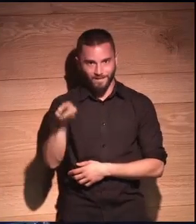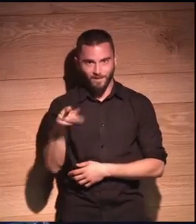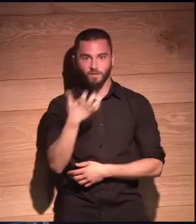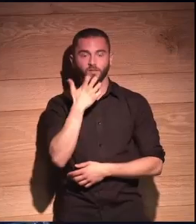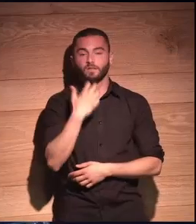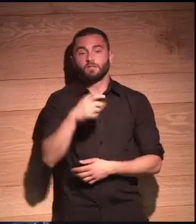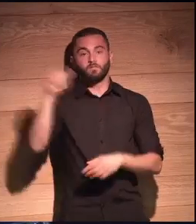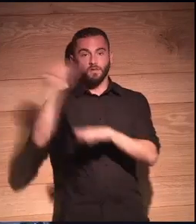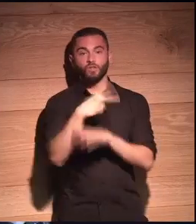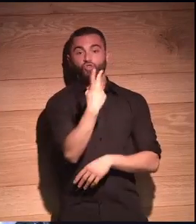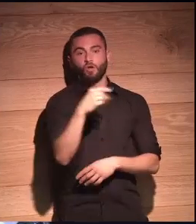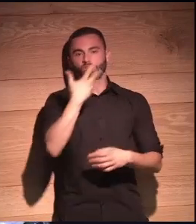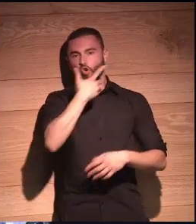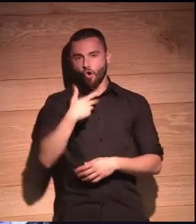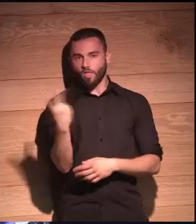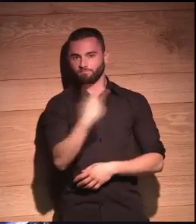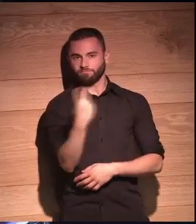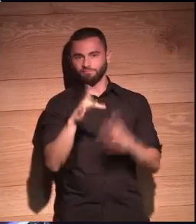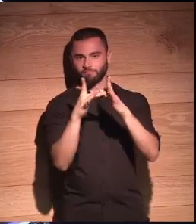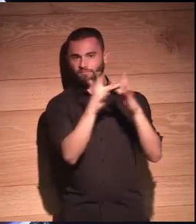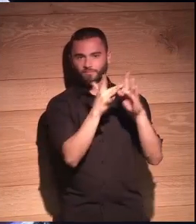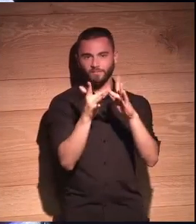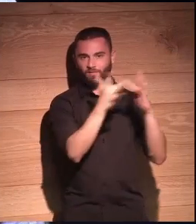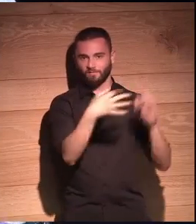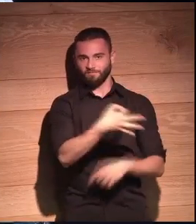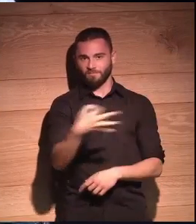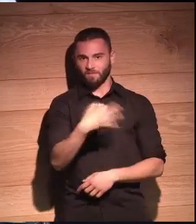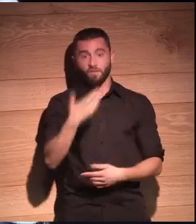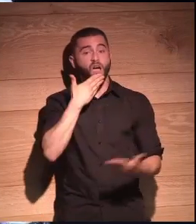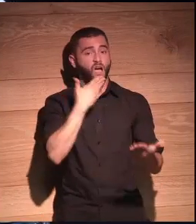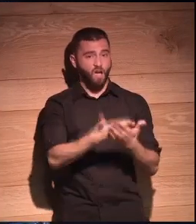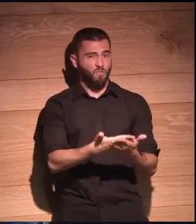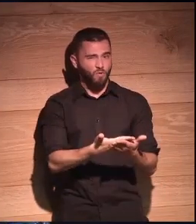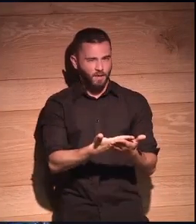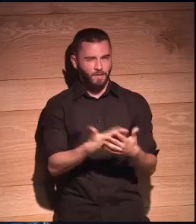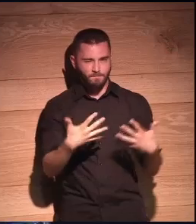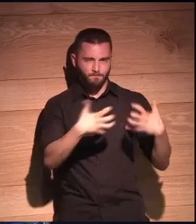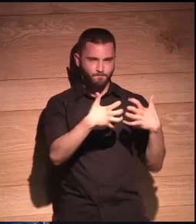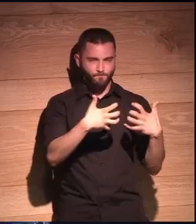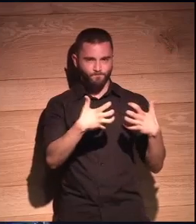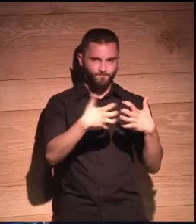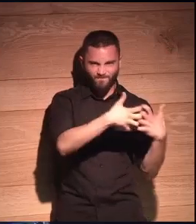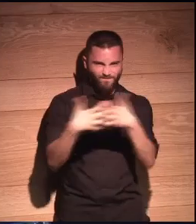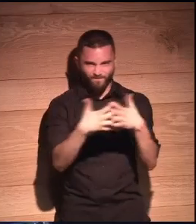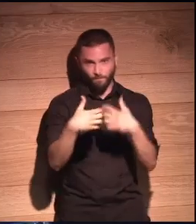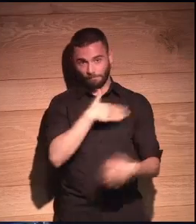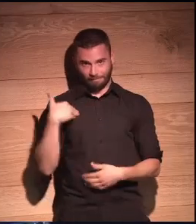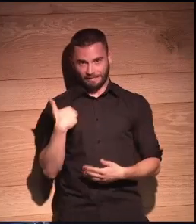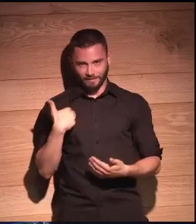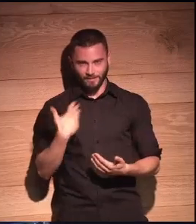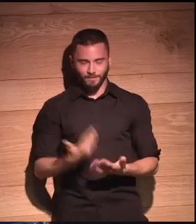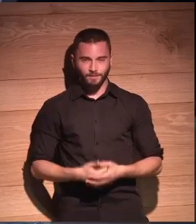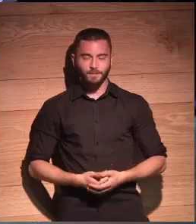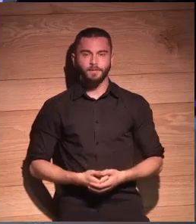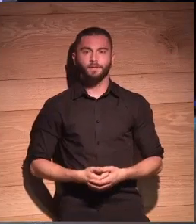se conocen y se llevan fenomenal, pues es aburrida, ¿sabes? O sea, quieres que sea, vamos, que haya conflicto.